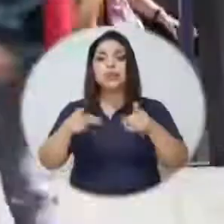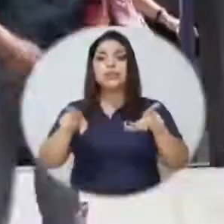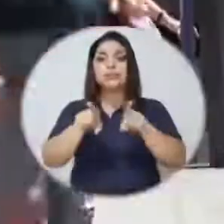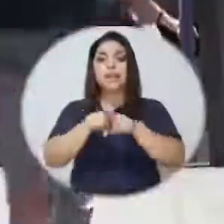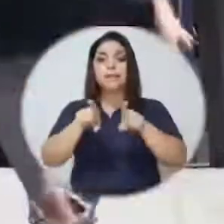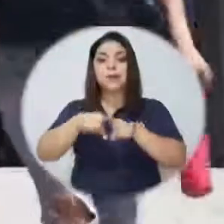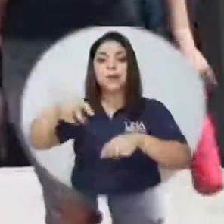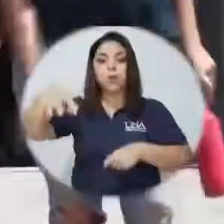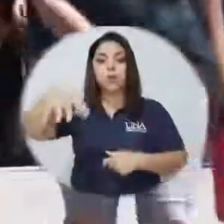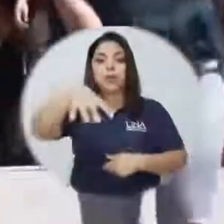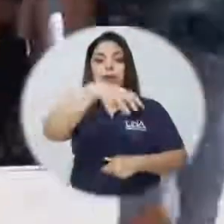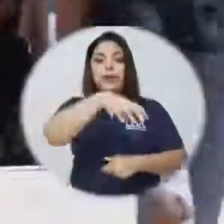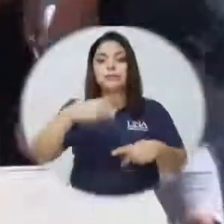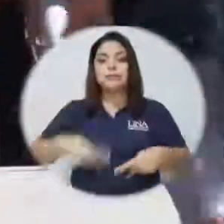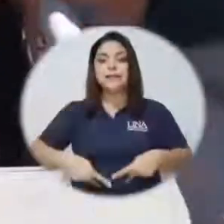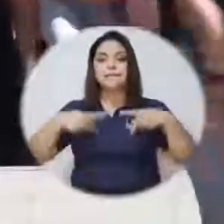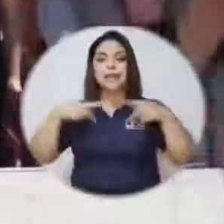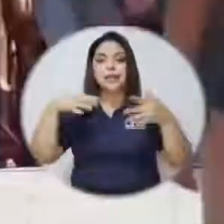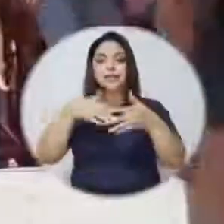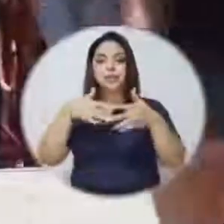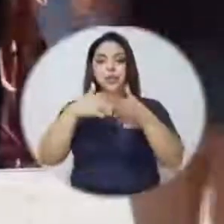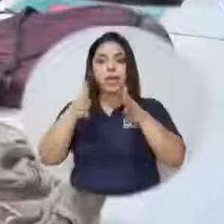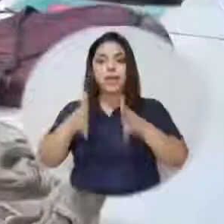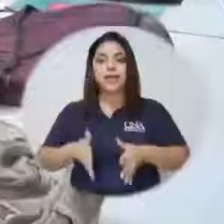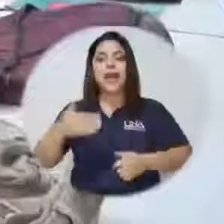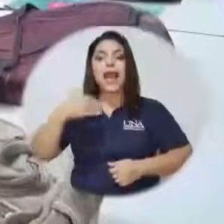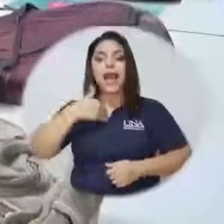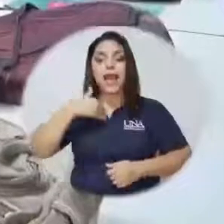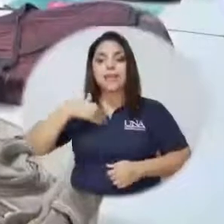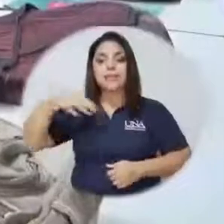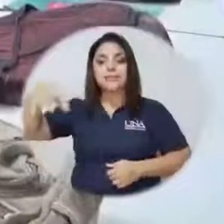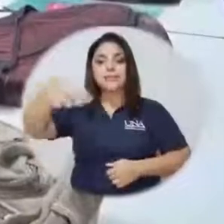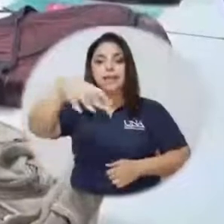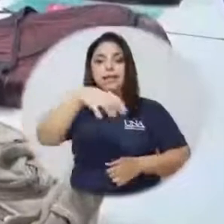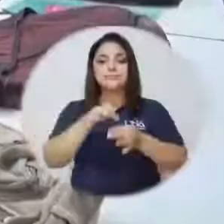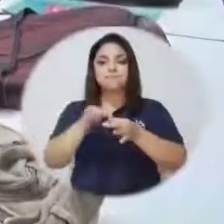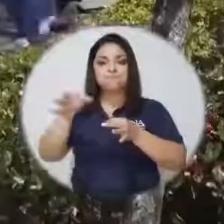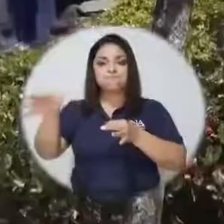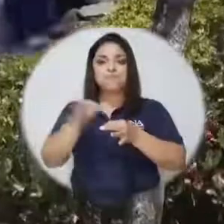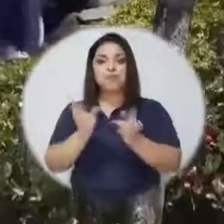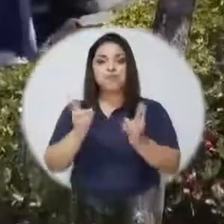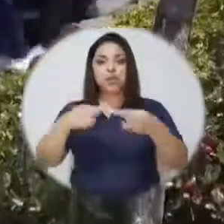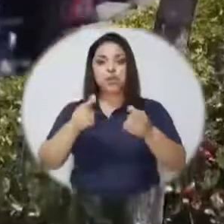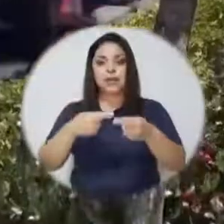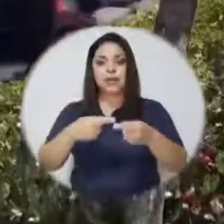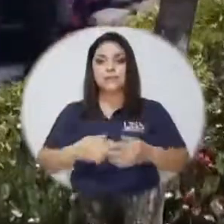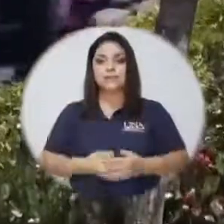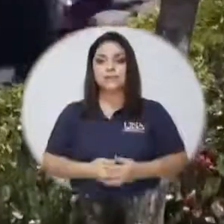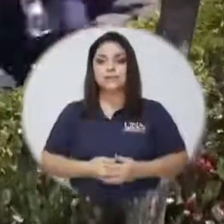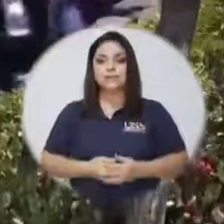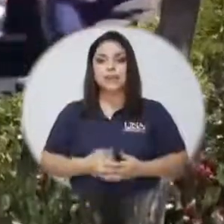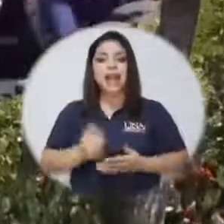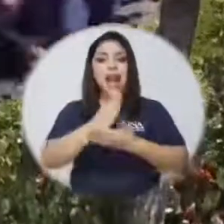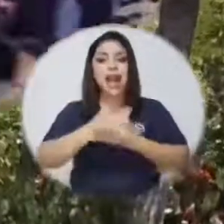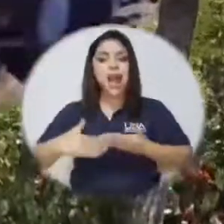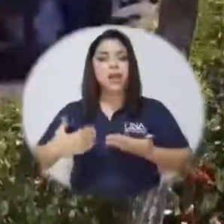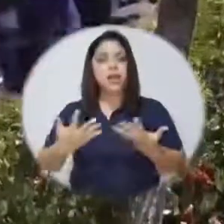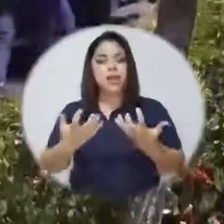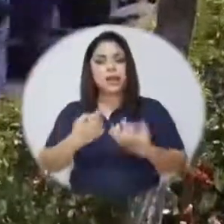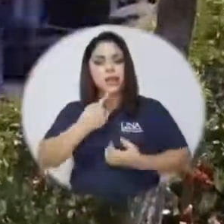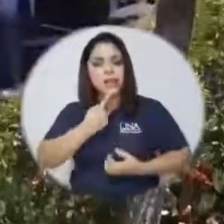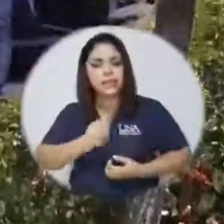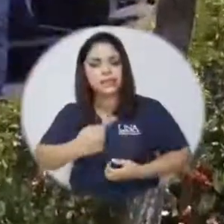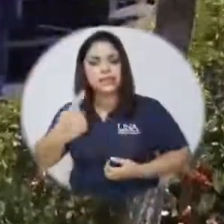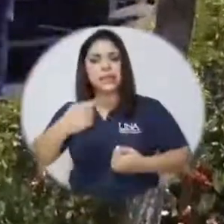de vida estudiantil que tienen nuestras sedes regionales. hay algo que quisiera decirles desde el corazón, y